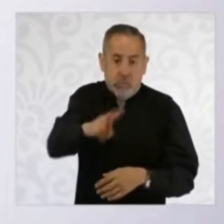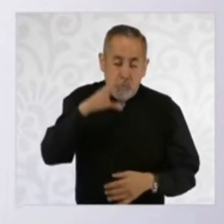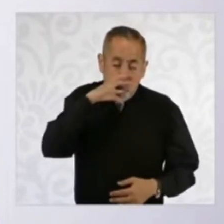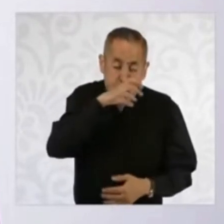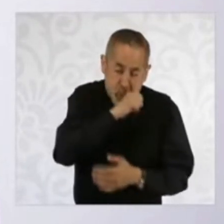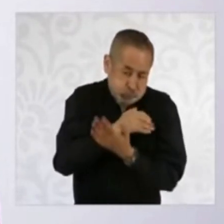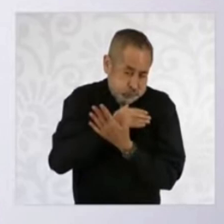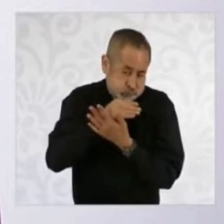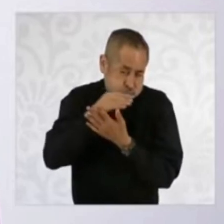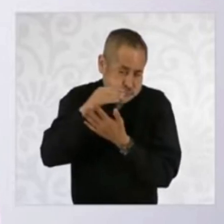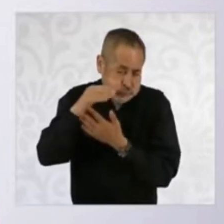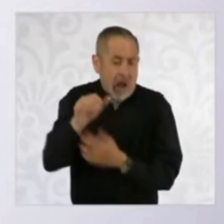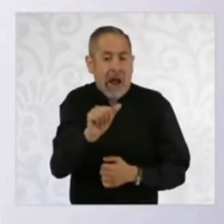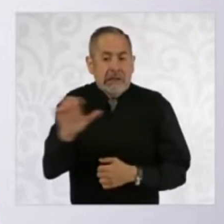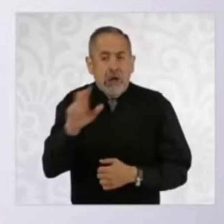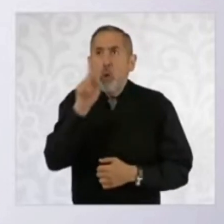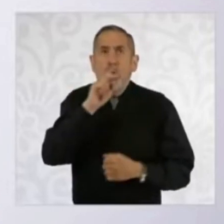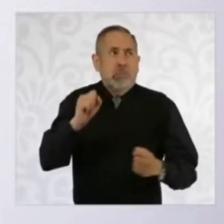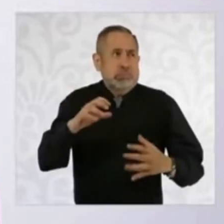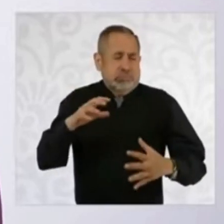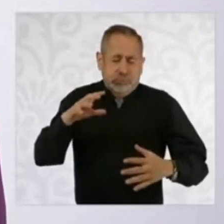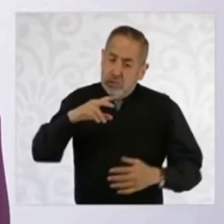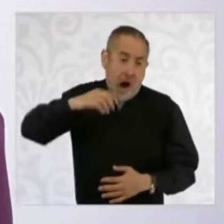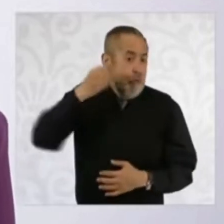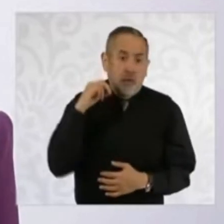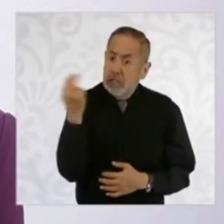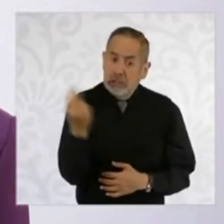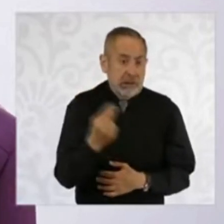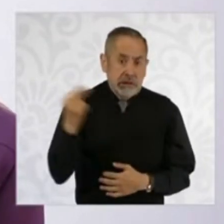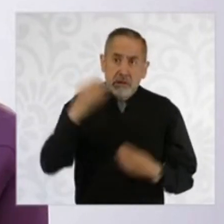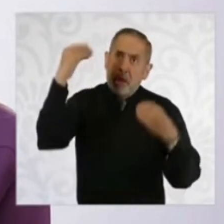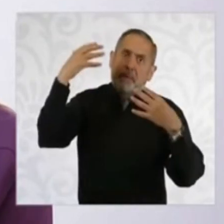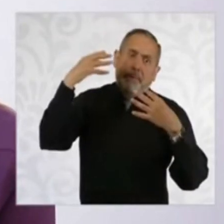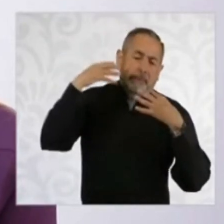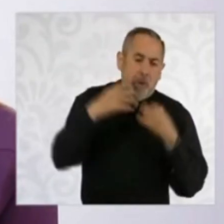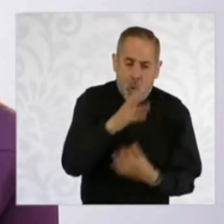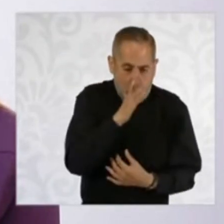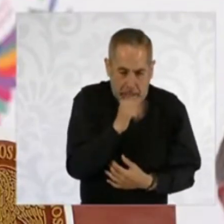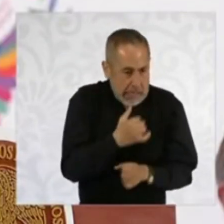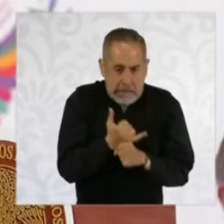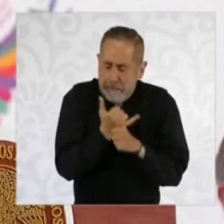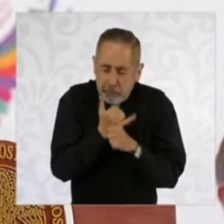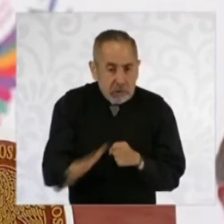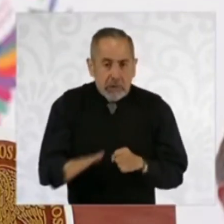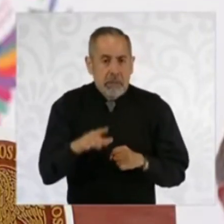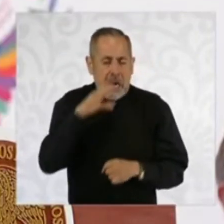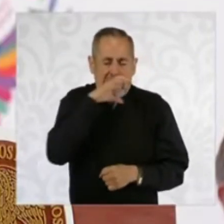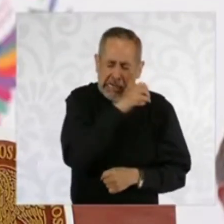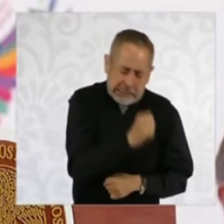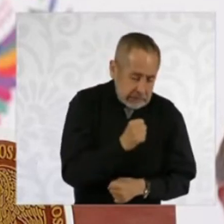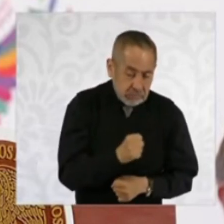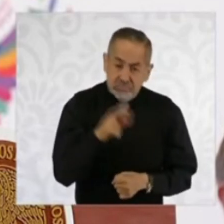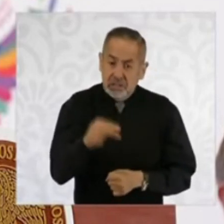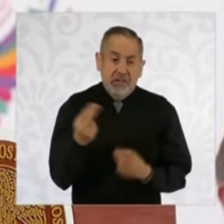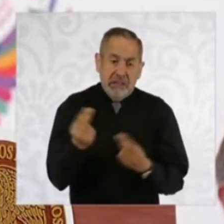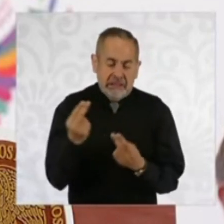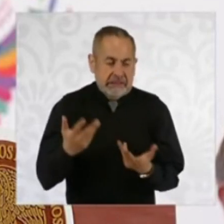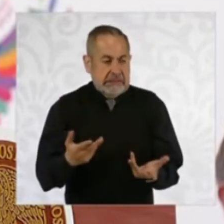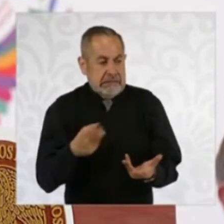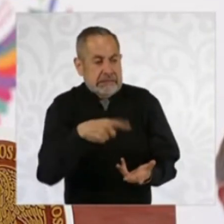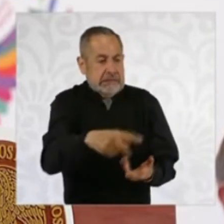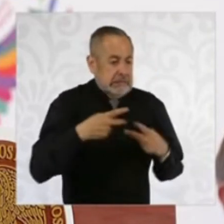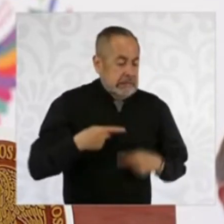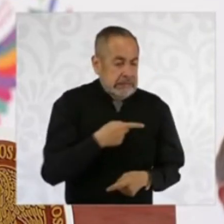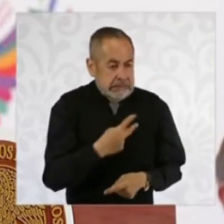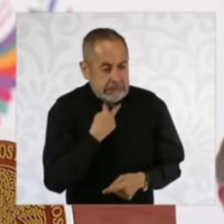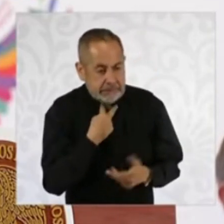que el aire acondicionado pues, es una necesidad, no es un privilegio, sino se vuelve una necesidad.